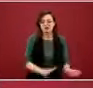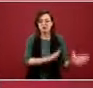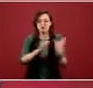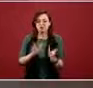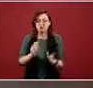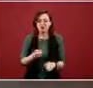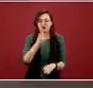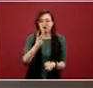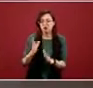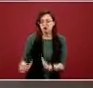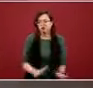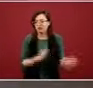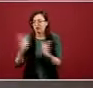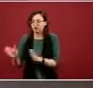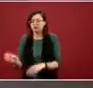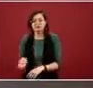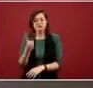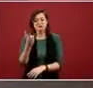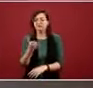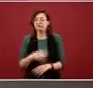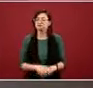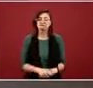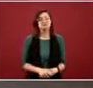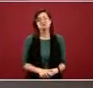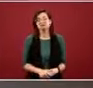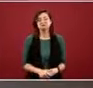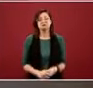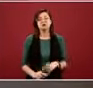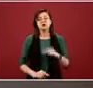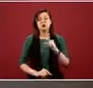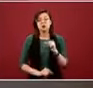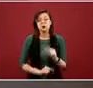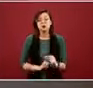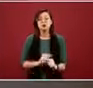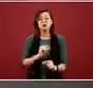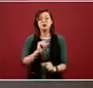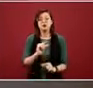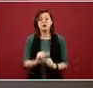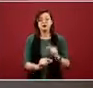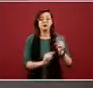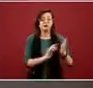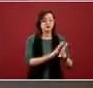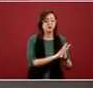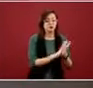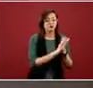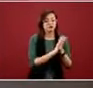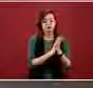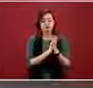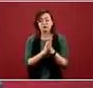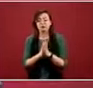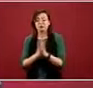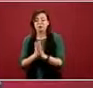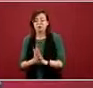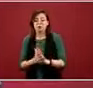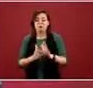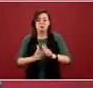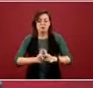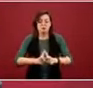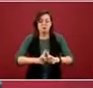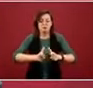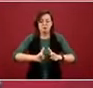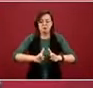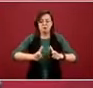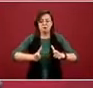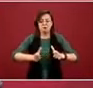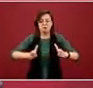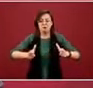fase 3. He dicho, es un proceso gradual y vamos a ir viendo cómo progresivamente aumenta la proporción de